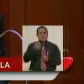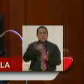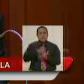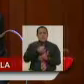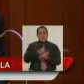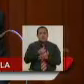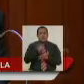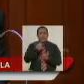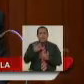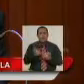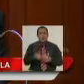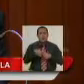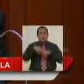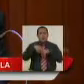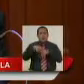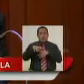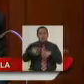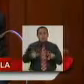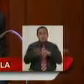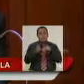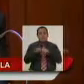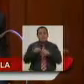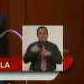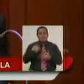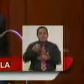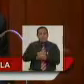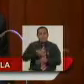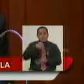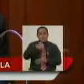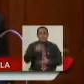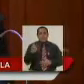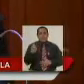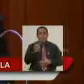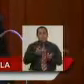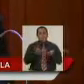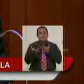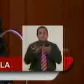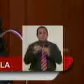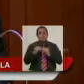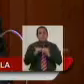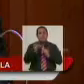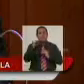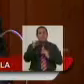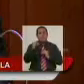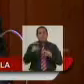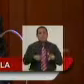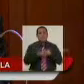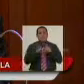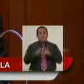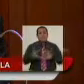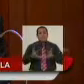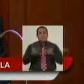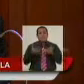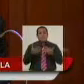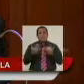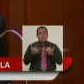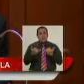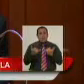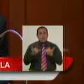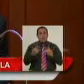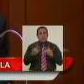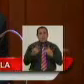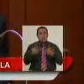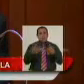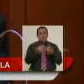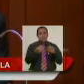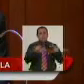fiestas patrias y la disponibilidad de una parte de la compensación por tiempo de servicios. Pusimos también a disposición de